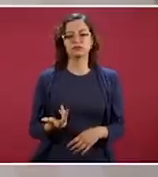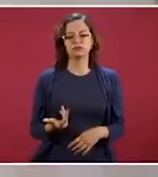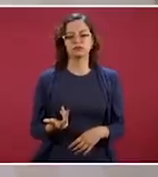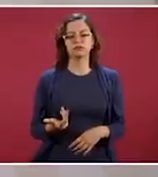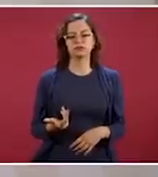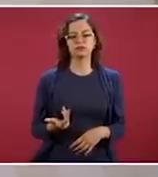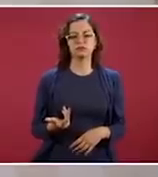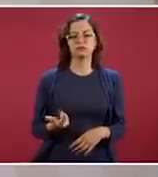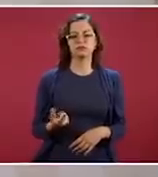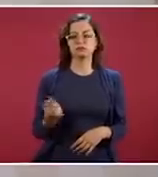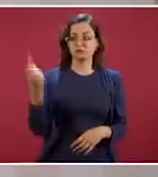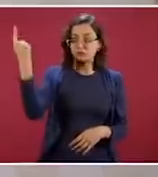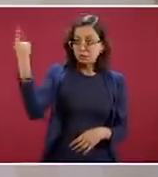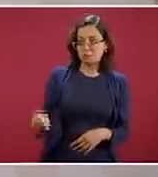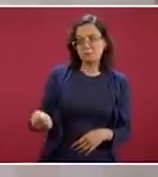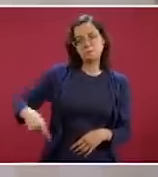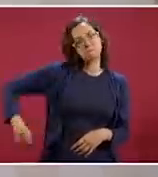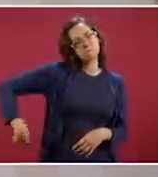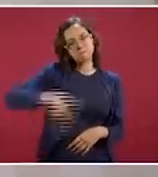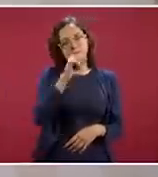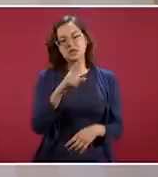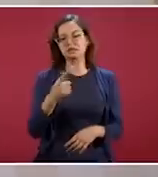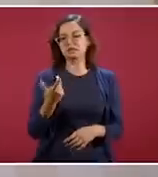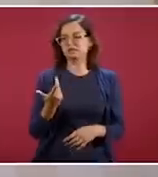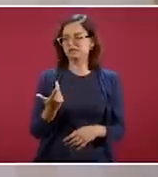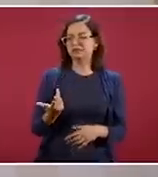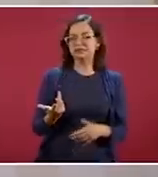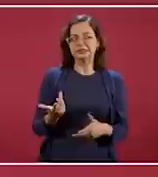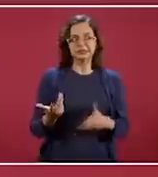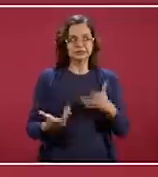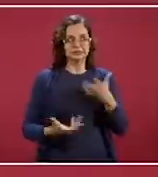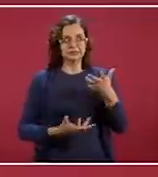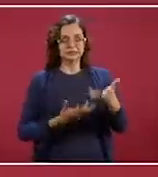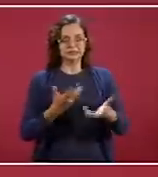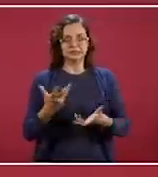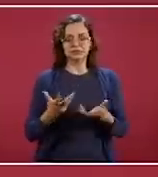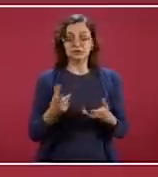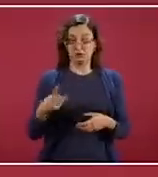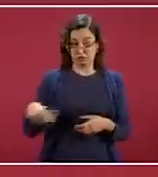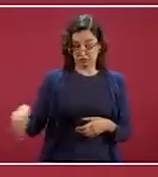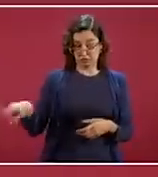ordenaban misiones que no correspondían a sus